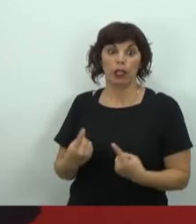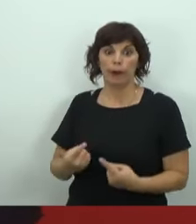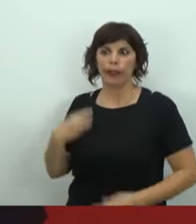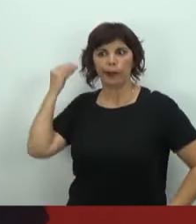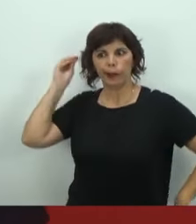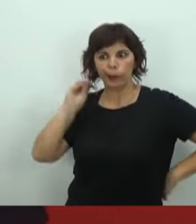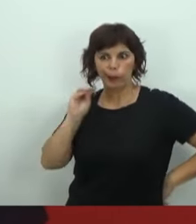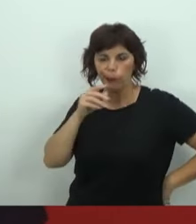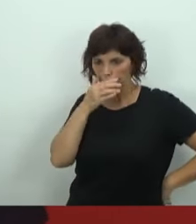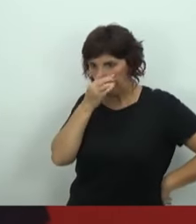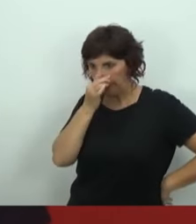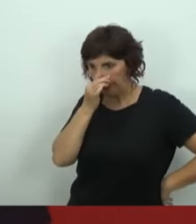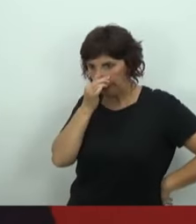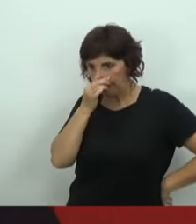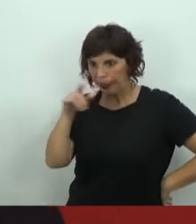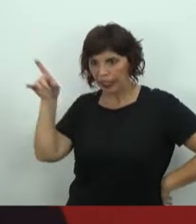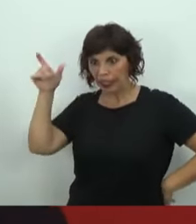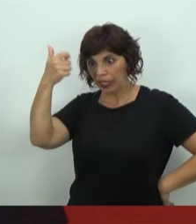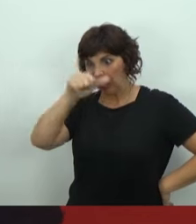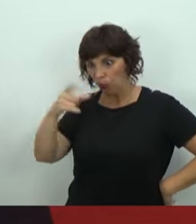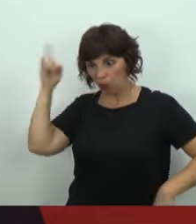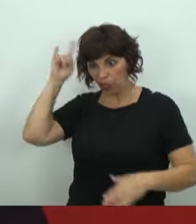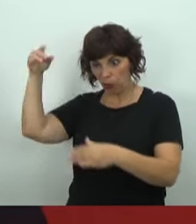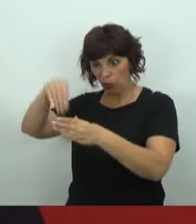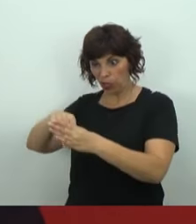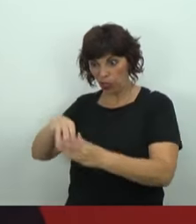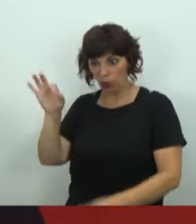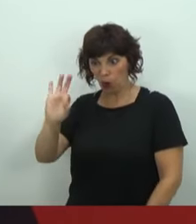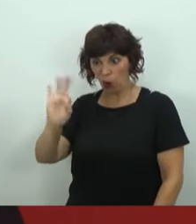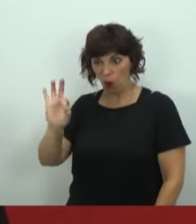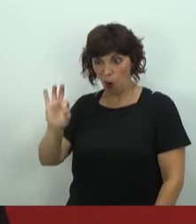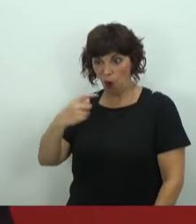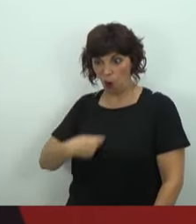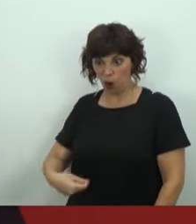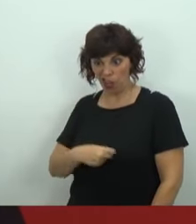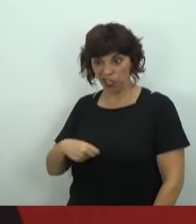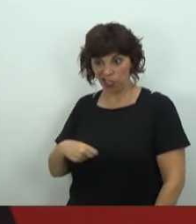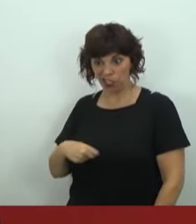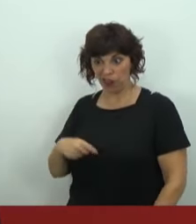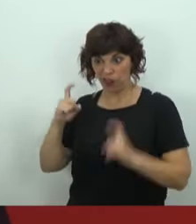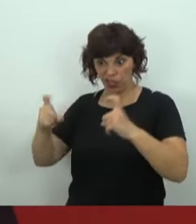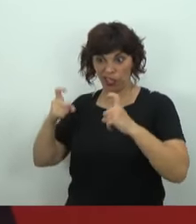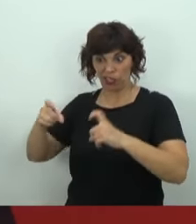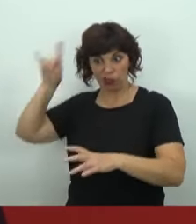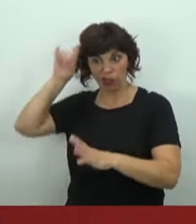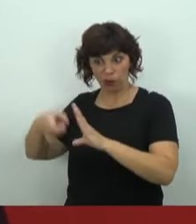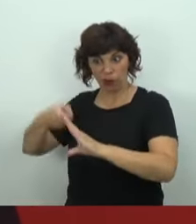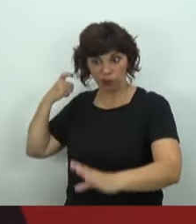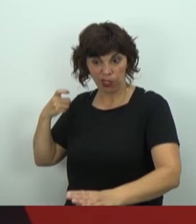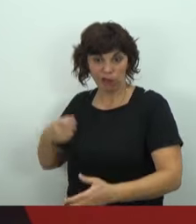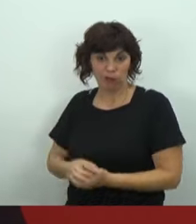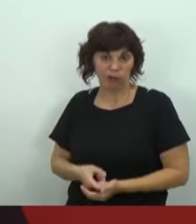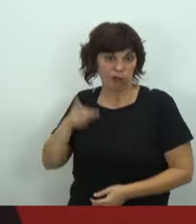endemoniado? ¿El que está librando o el que tiene el demonio? Parecía un juego de ping pong. Toma un demonio, aquí lo tienes, yo te lo doy, tú me lo das, yo te lo